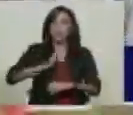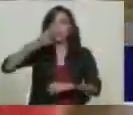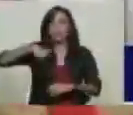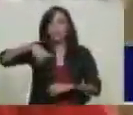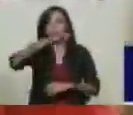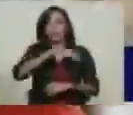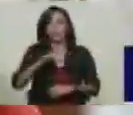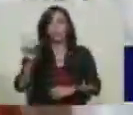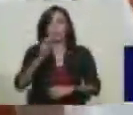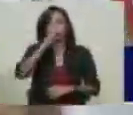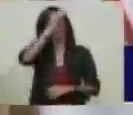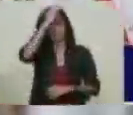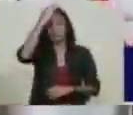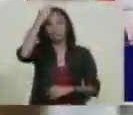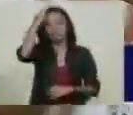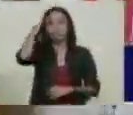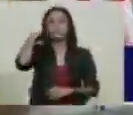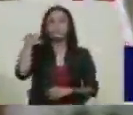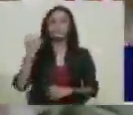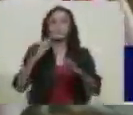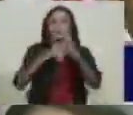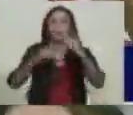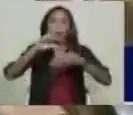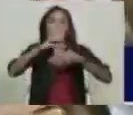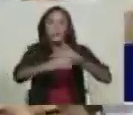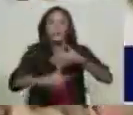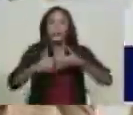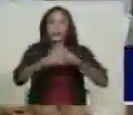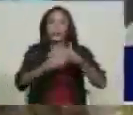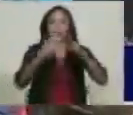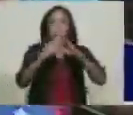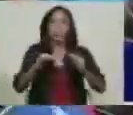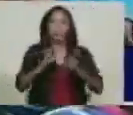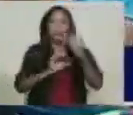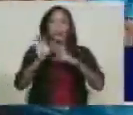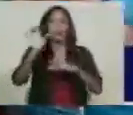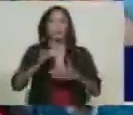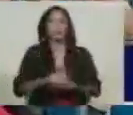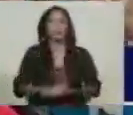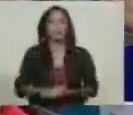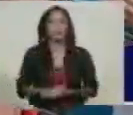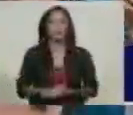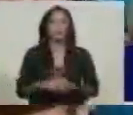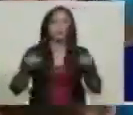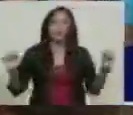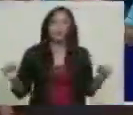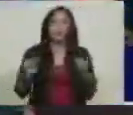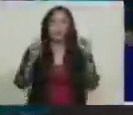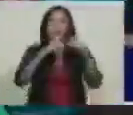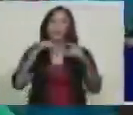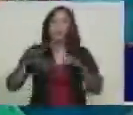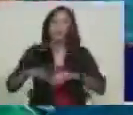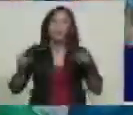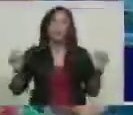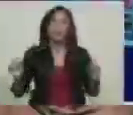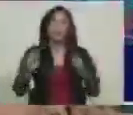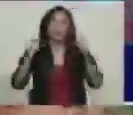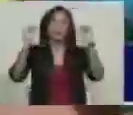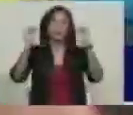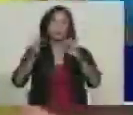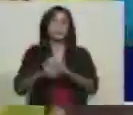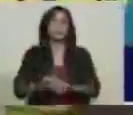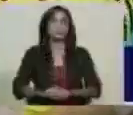pueblo venezolano, de los pueblos de la América Latina, de los pueblos de la patria grande. Patria o muerte, venceremos, camarada.